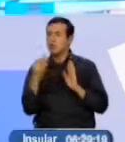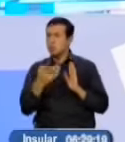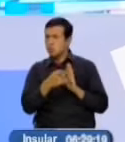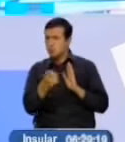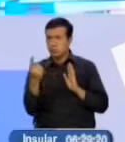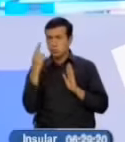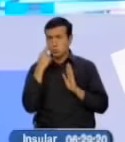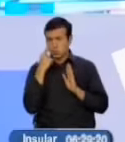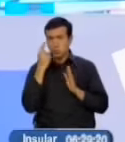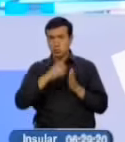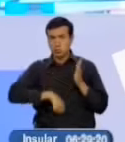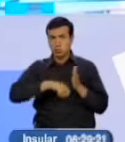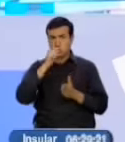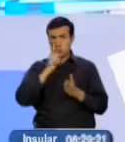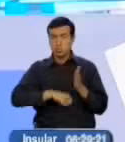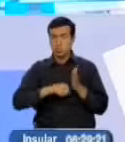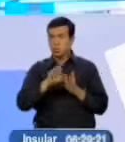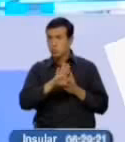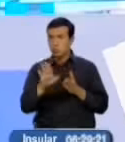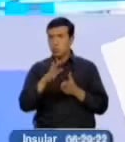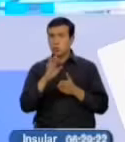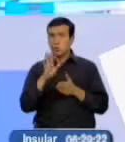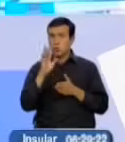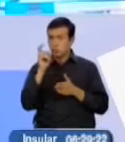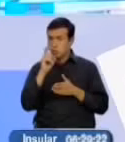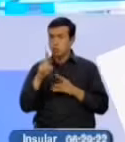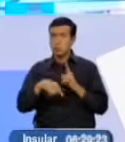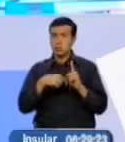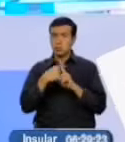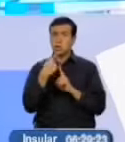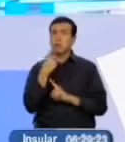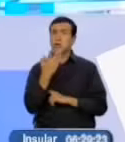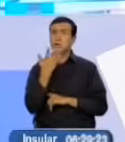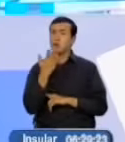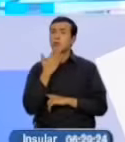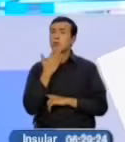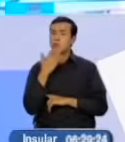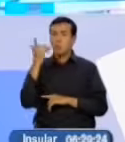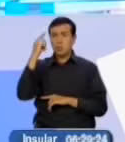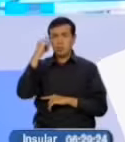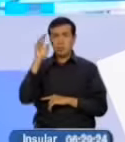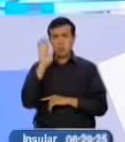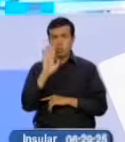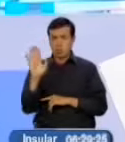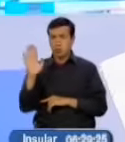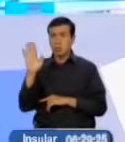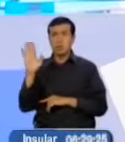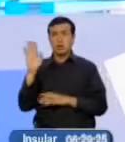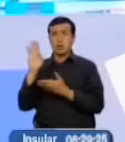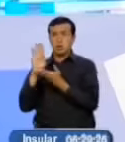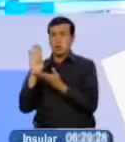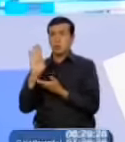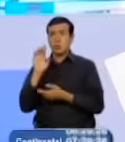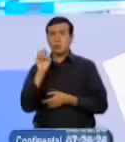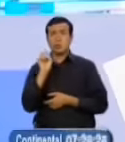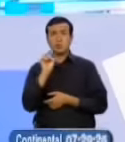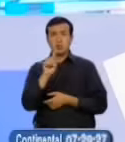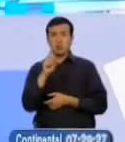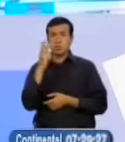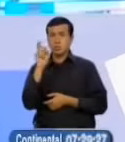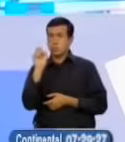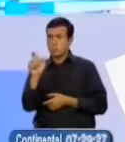cuando suscribieron contratos corporativos tenían que subvencionarse de la atención que está dando en estos momentos el IES, que son 112